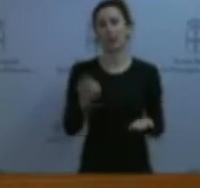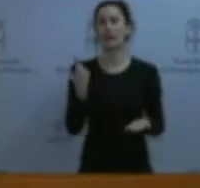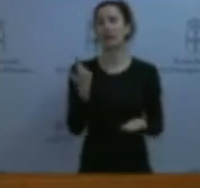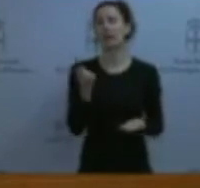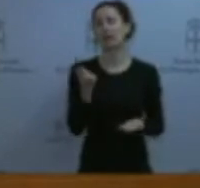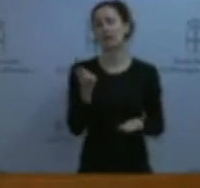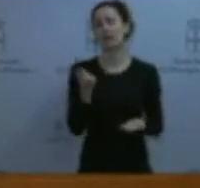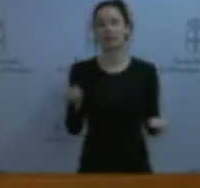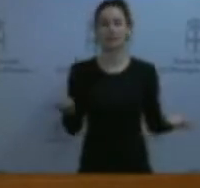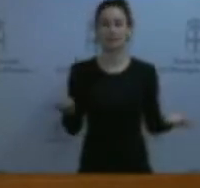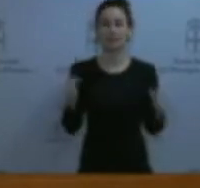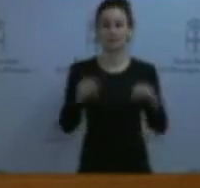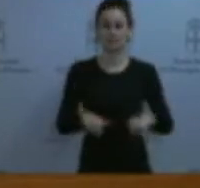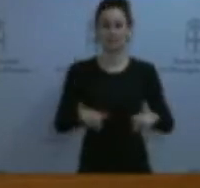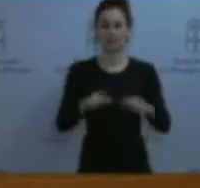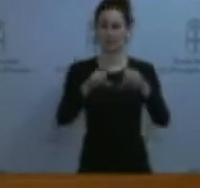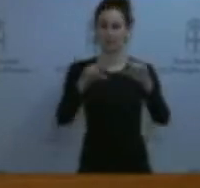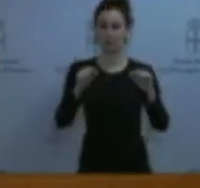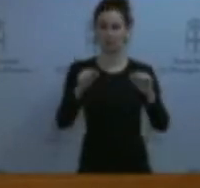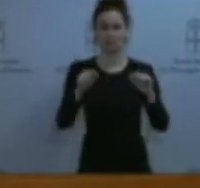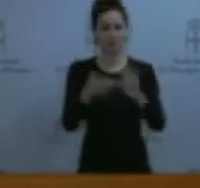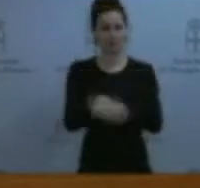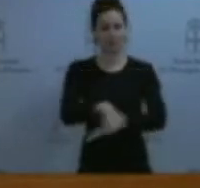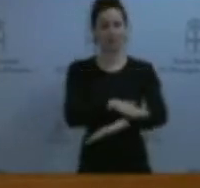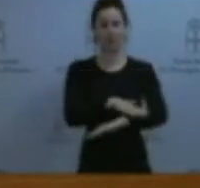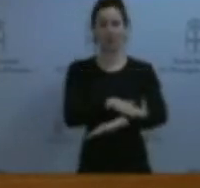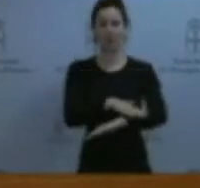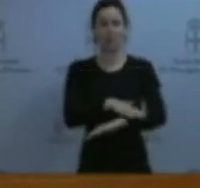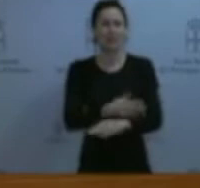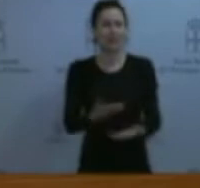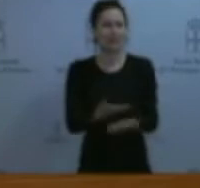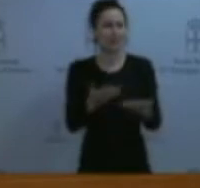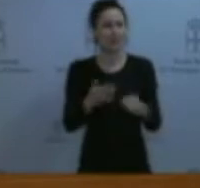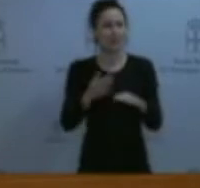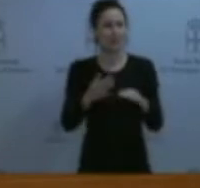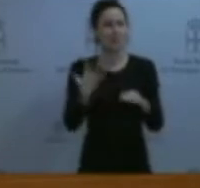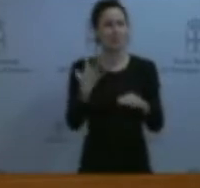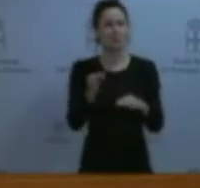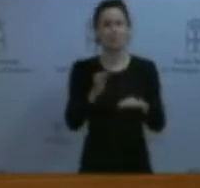capitalistas de nuestra región no es un gobierno que se merezca Asturias.